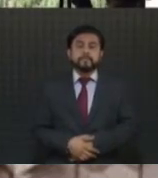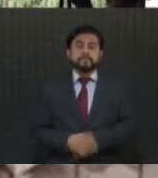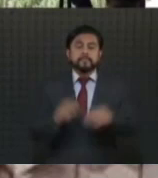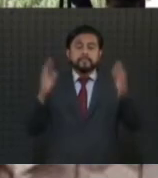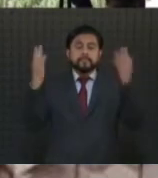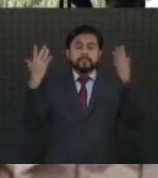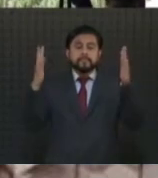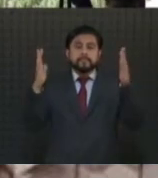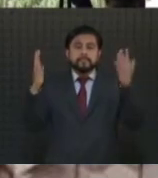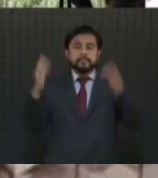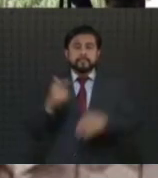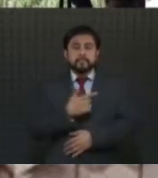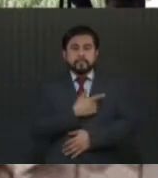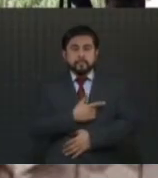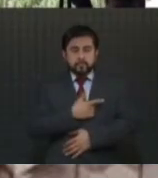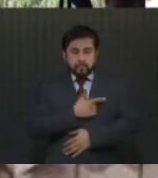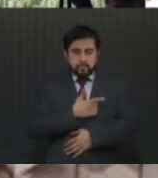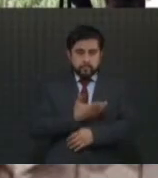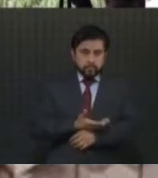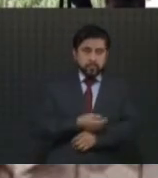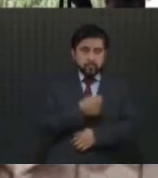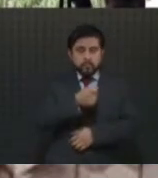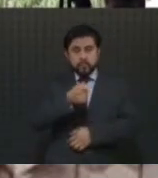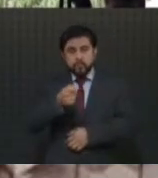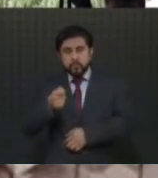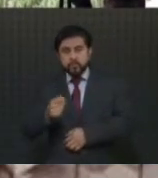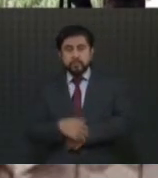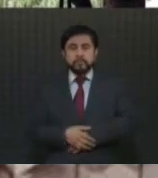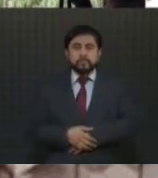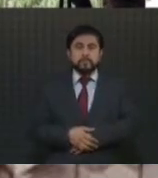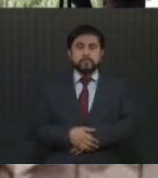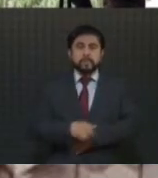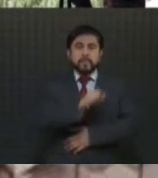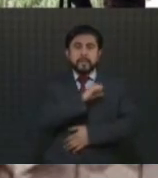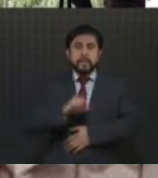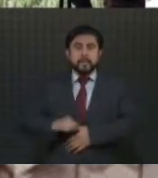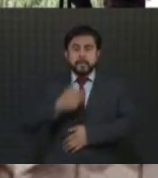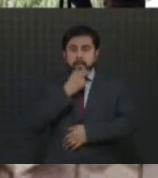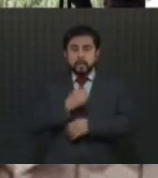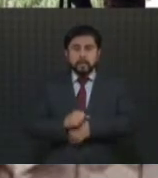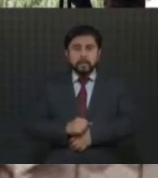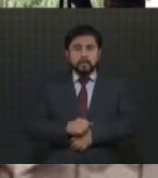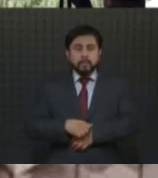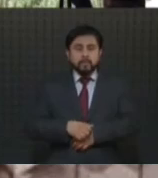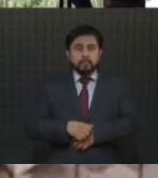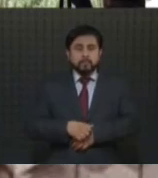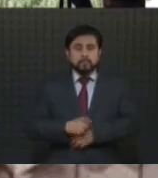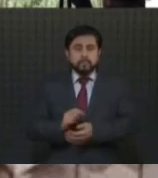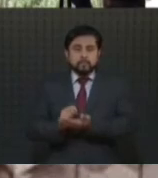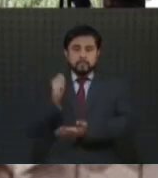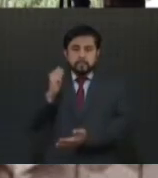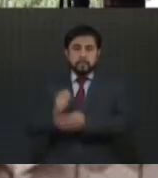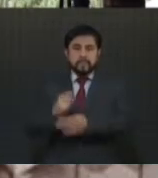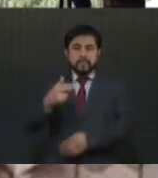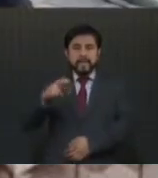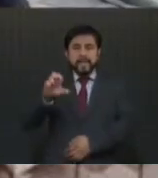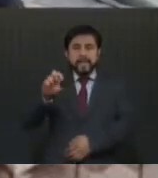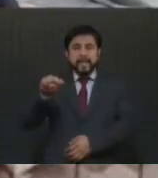Saludamos con mucho gusto en esta tarde contar con la gentil presencia del alcalde de Tláhuac, licenciado Ernesto Romero